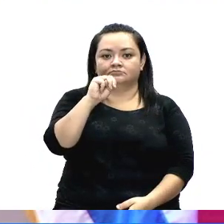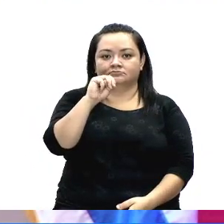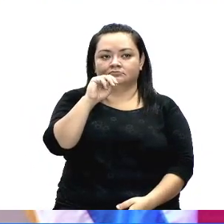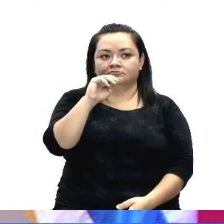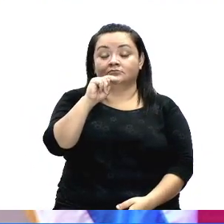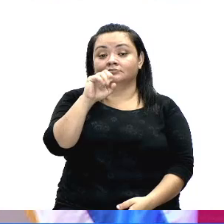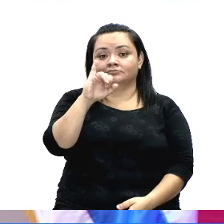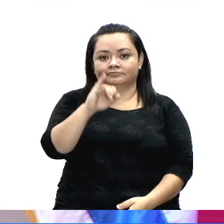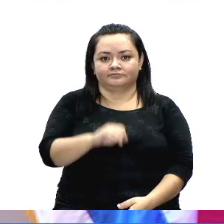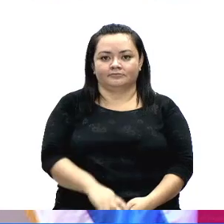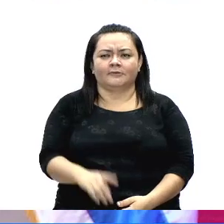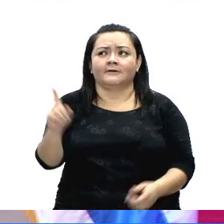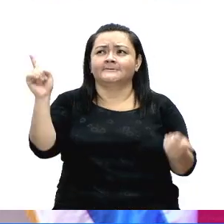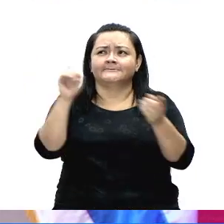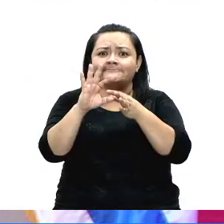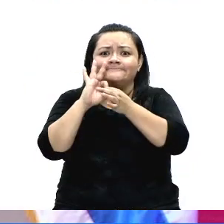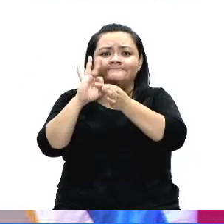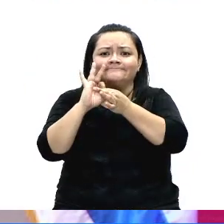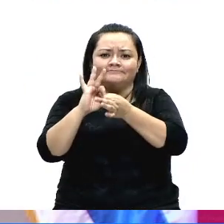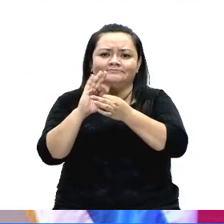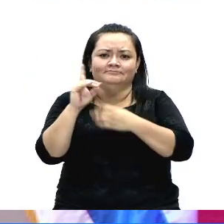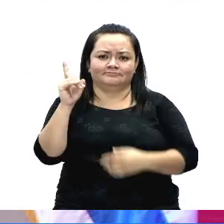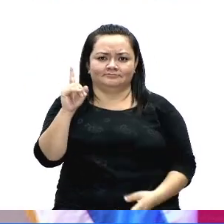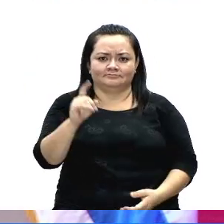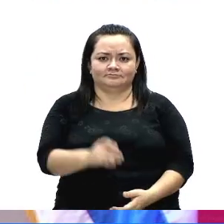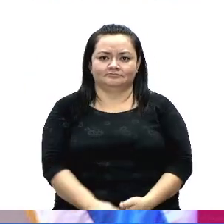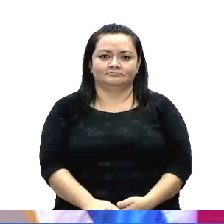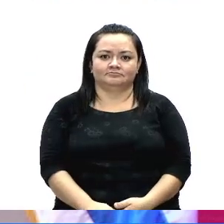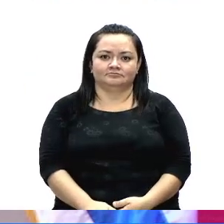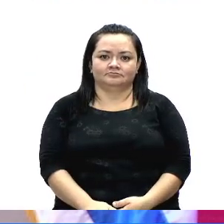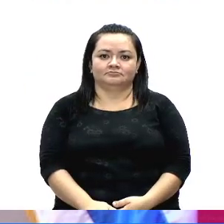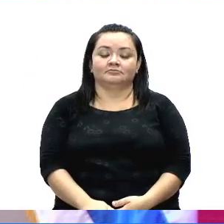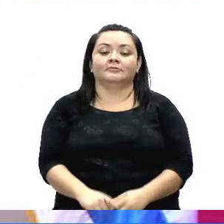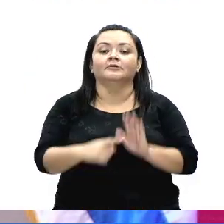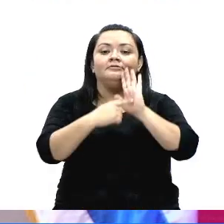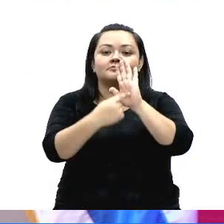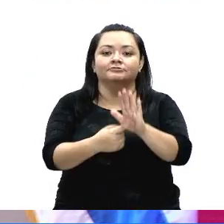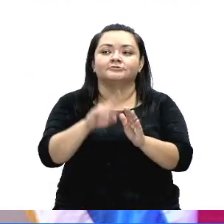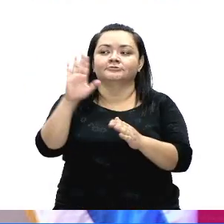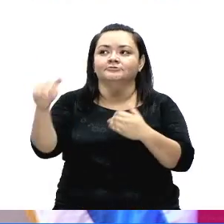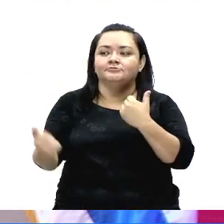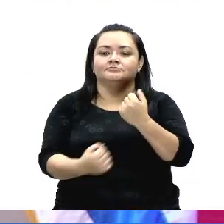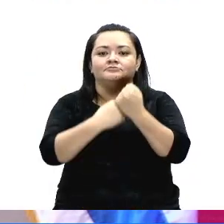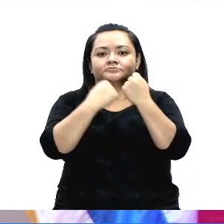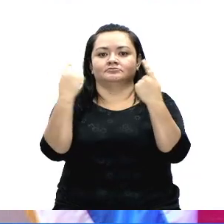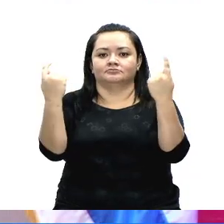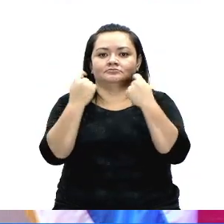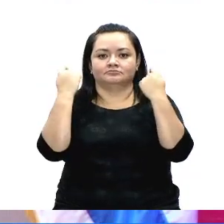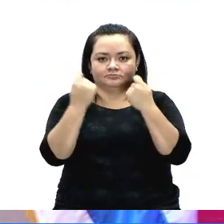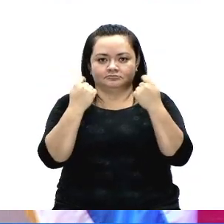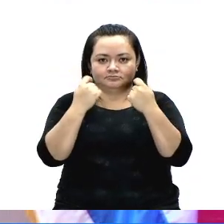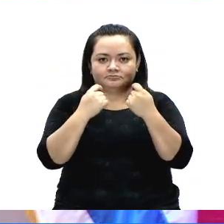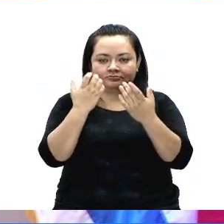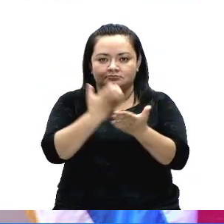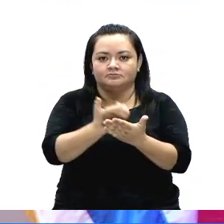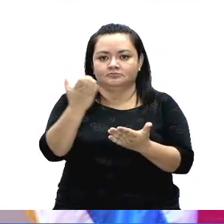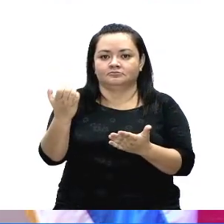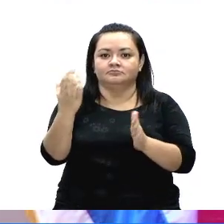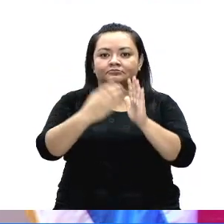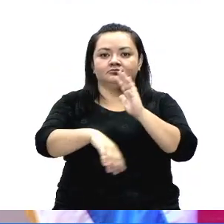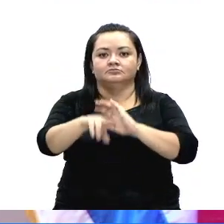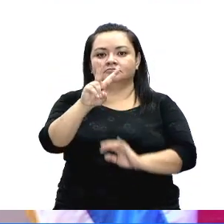a esa cercanía con él para mostrarte su respaldo y su gloria mire éxodo capítulo